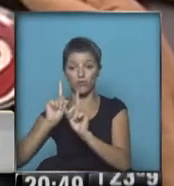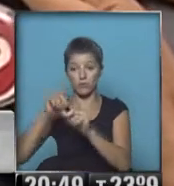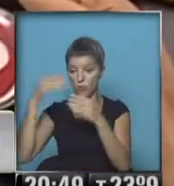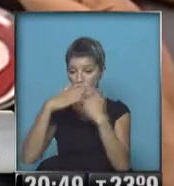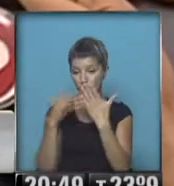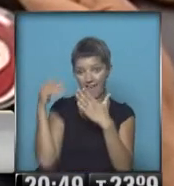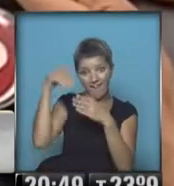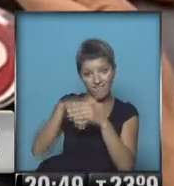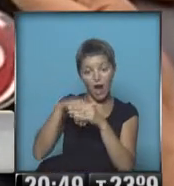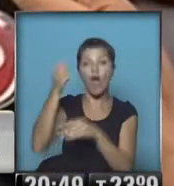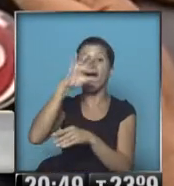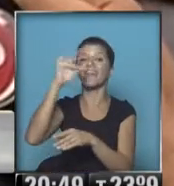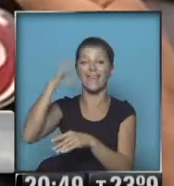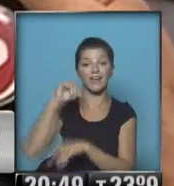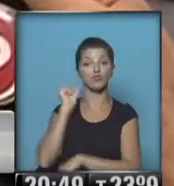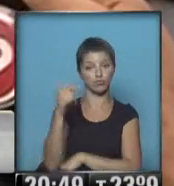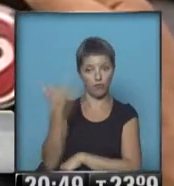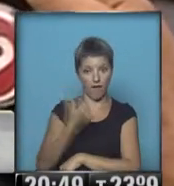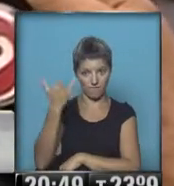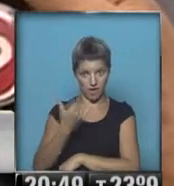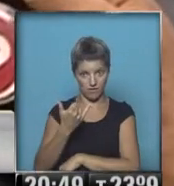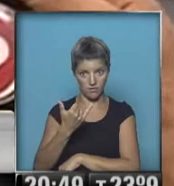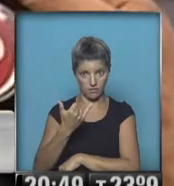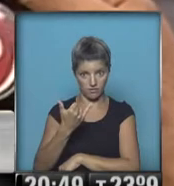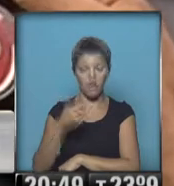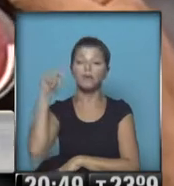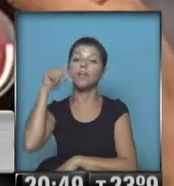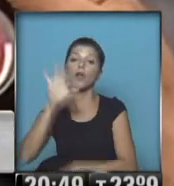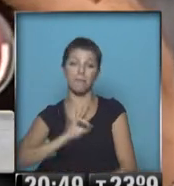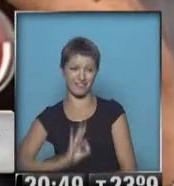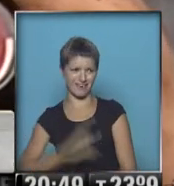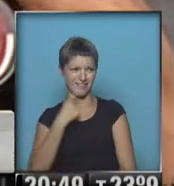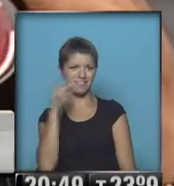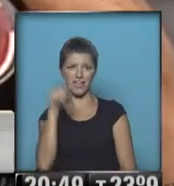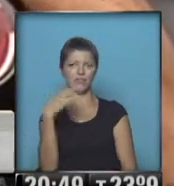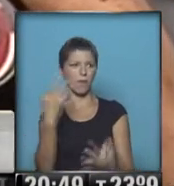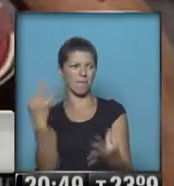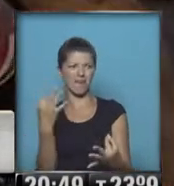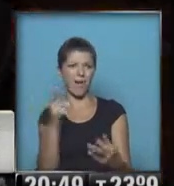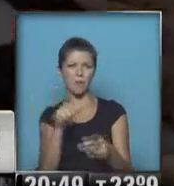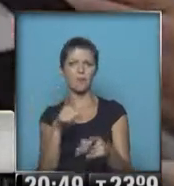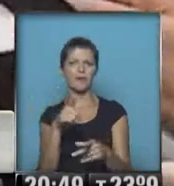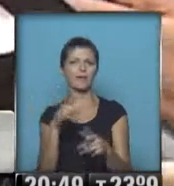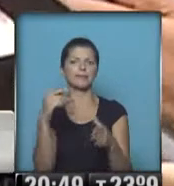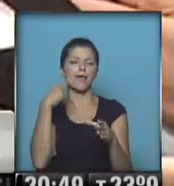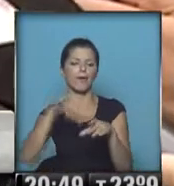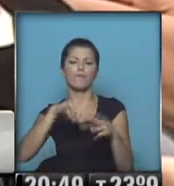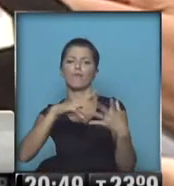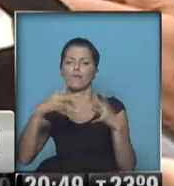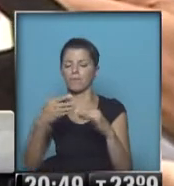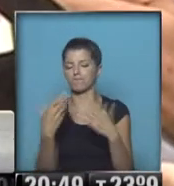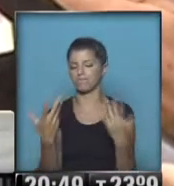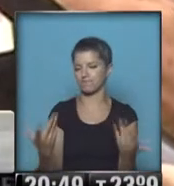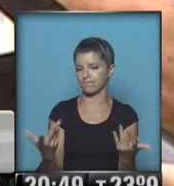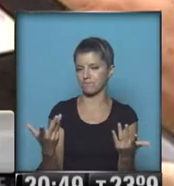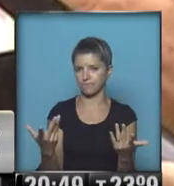uñas apareció el ADN exclusivo de Mangieri, y ahora Mangieri nos quiere decir que en realidad eso fue producto de una quemadura. El objetivo de la